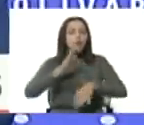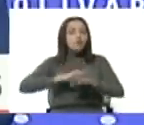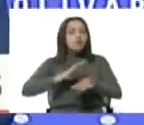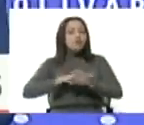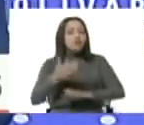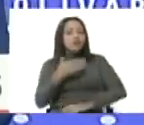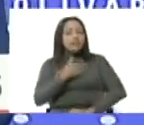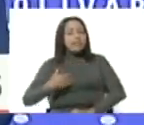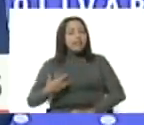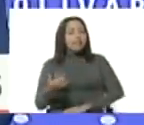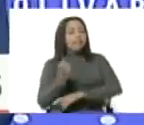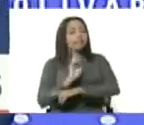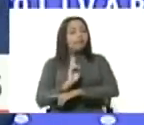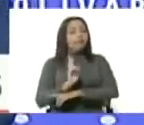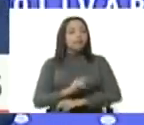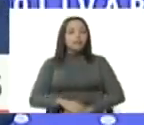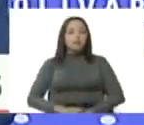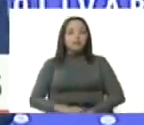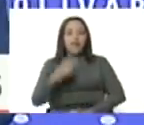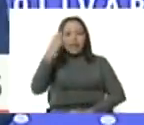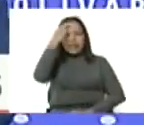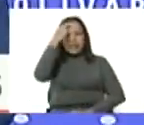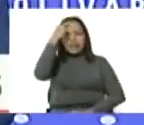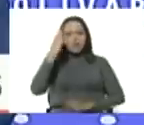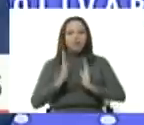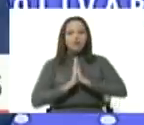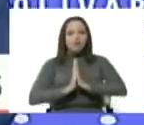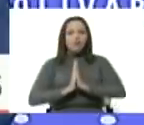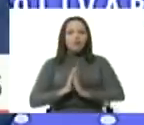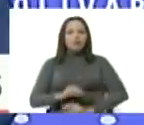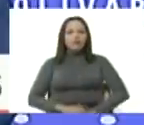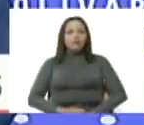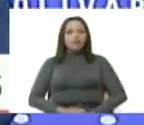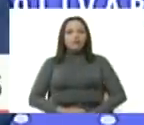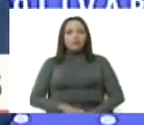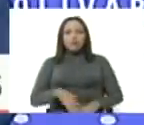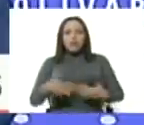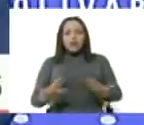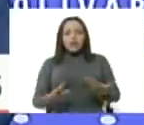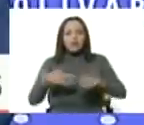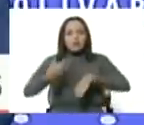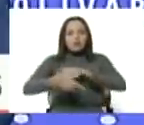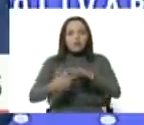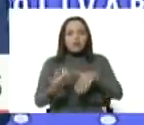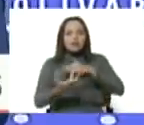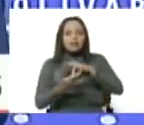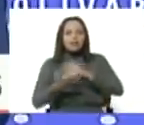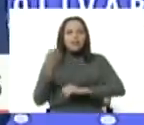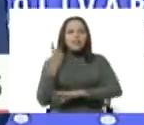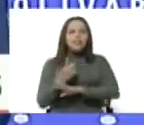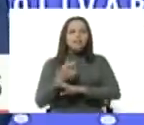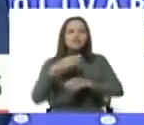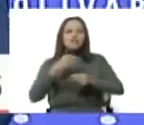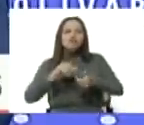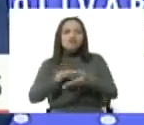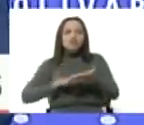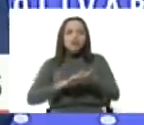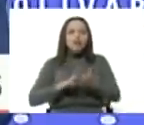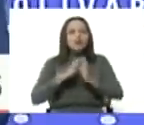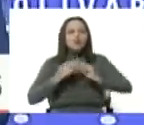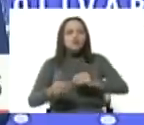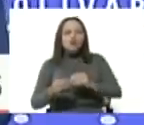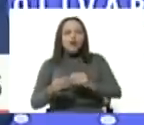con urgencia. Tarek, por favor, ¿qué problema técnico debemos resolver para que todas las alcaldías tengan su